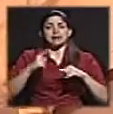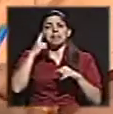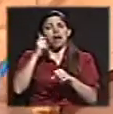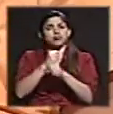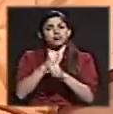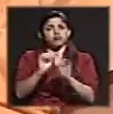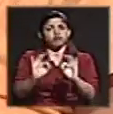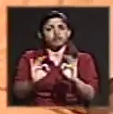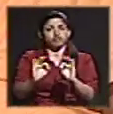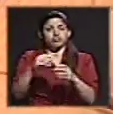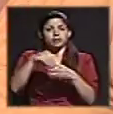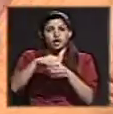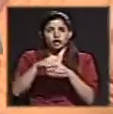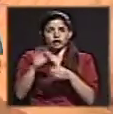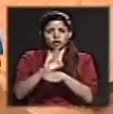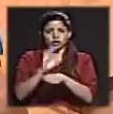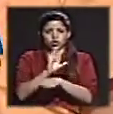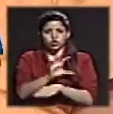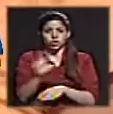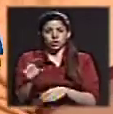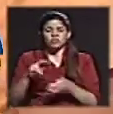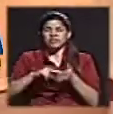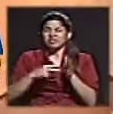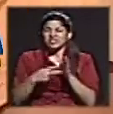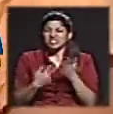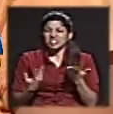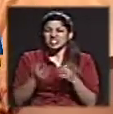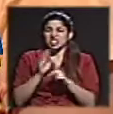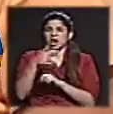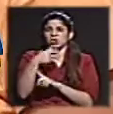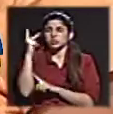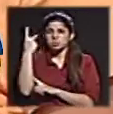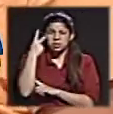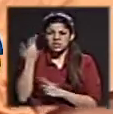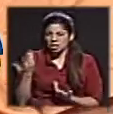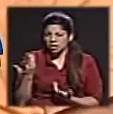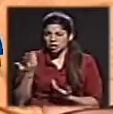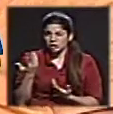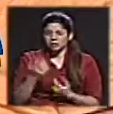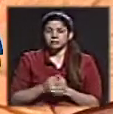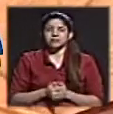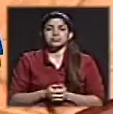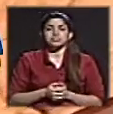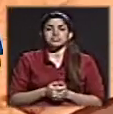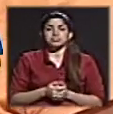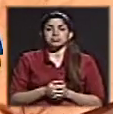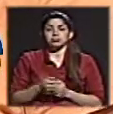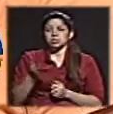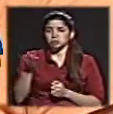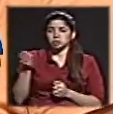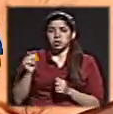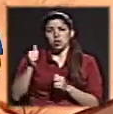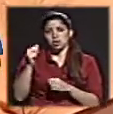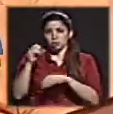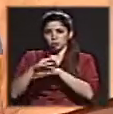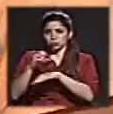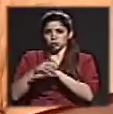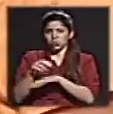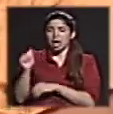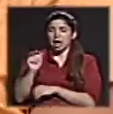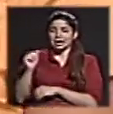bien esa función. ¿Qué es entonces el acoso político? Usted junto con otra consultora,